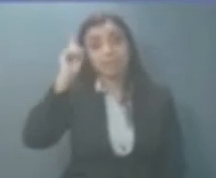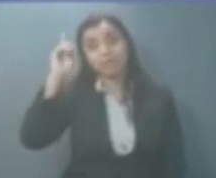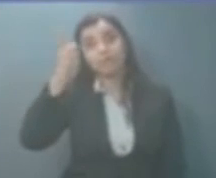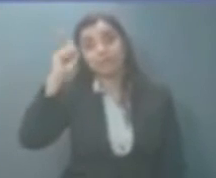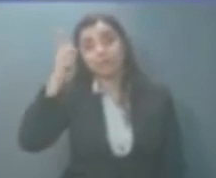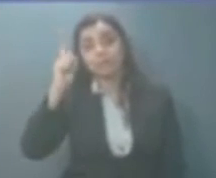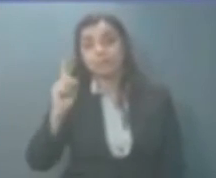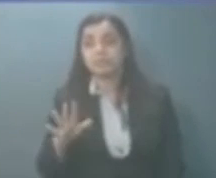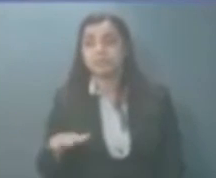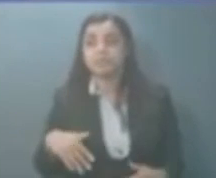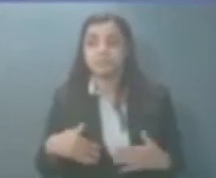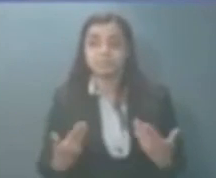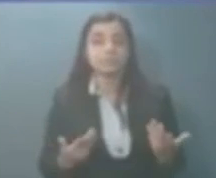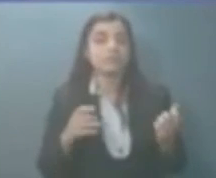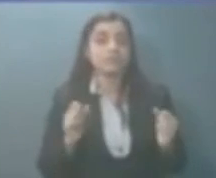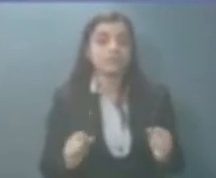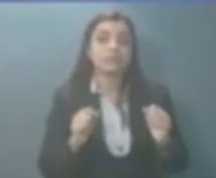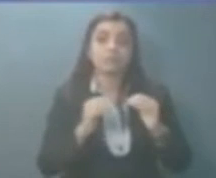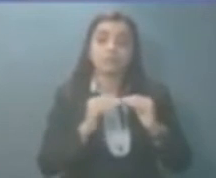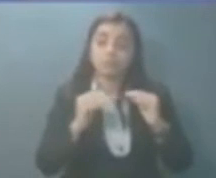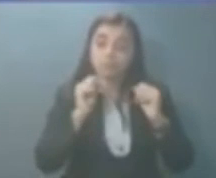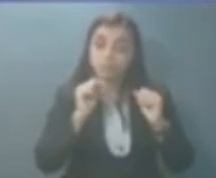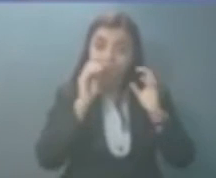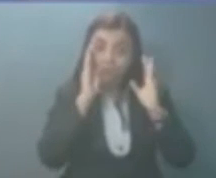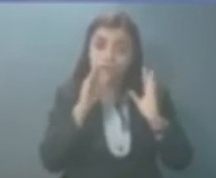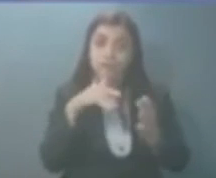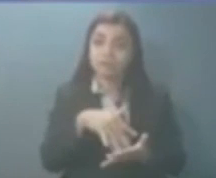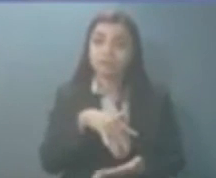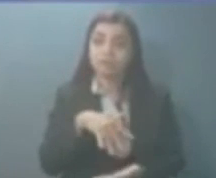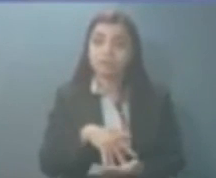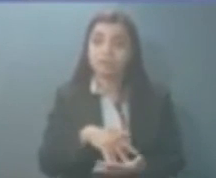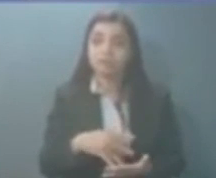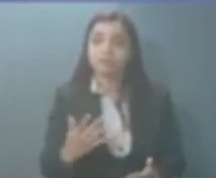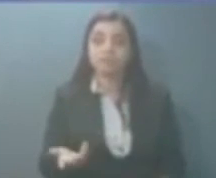docentes, para seguir atendiendo a nuestra población. Así